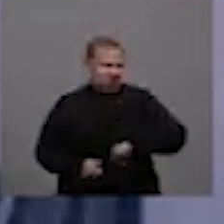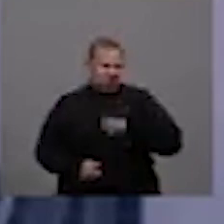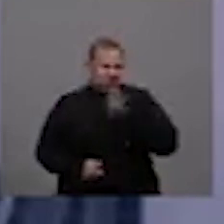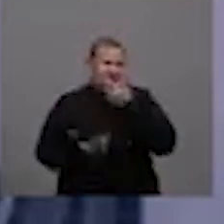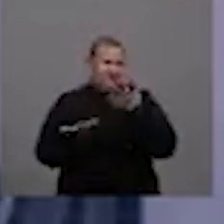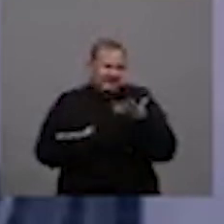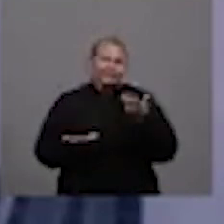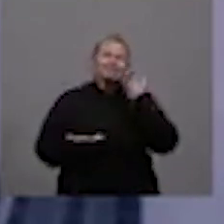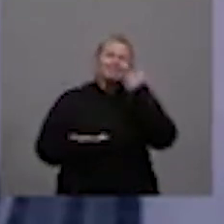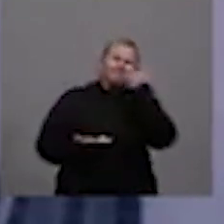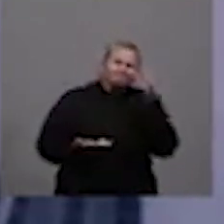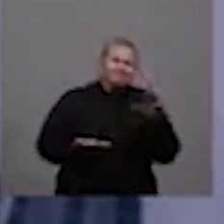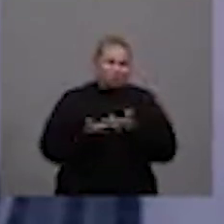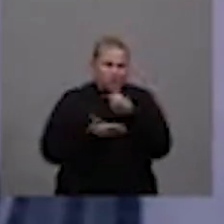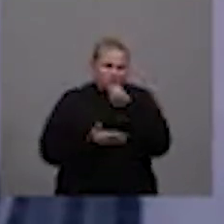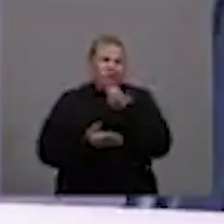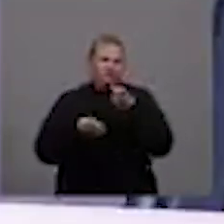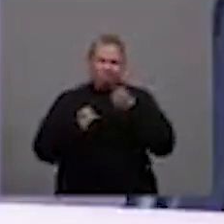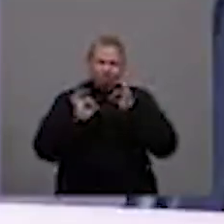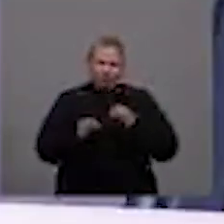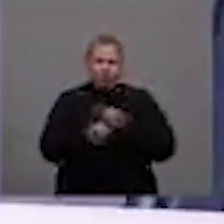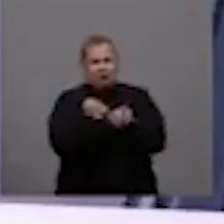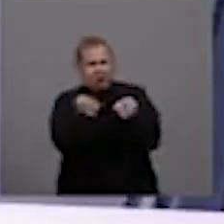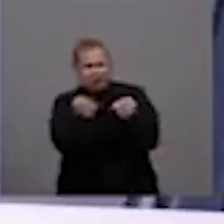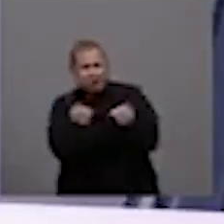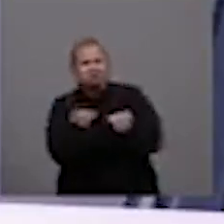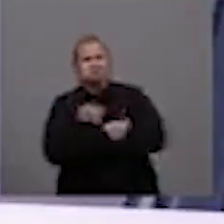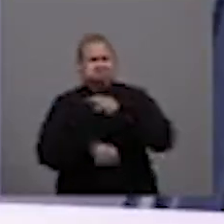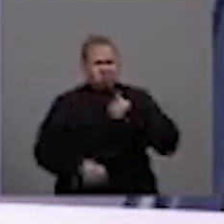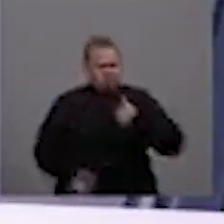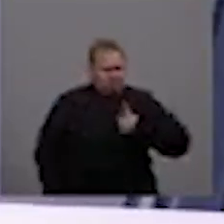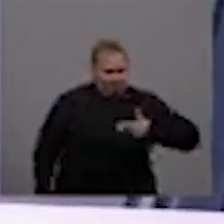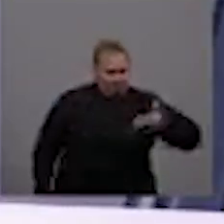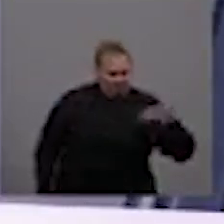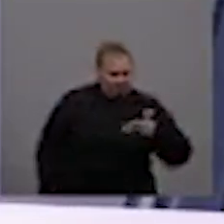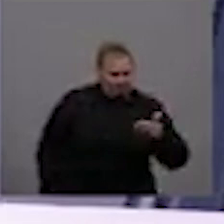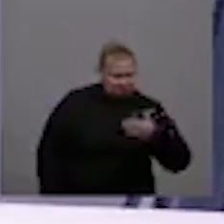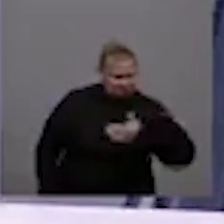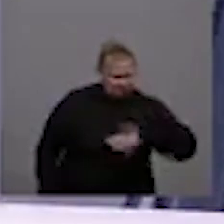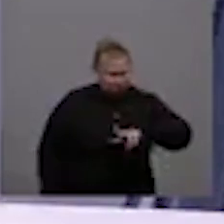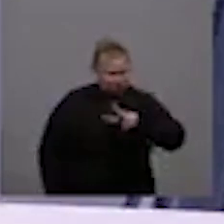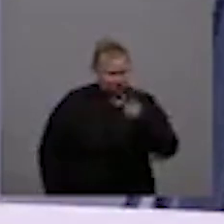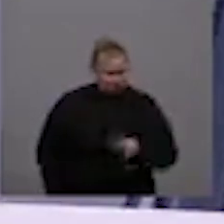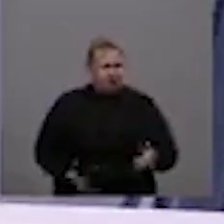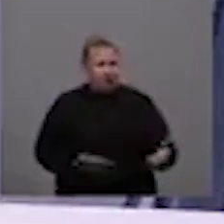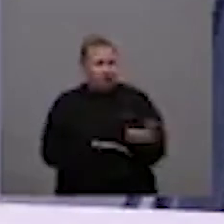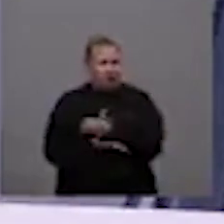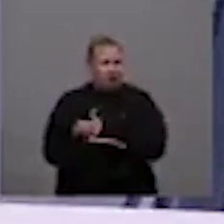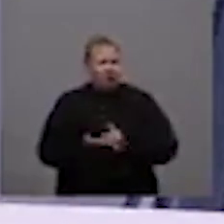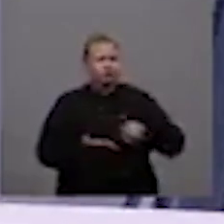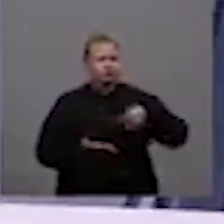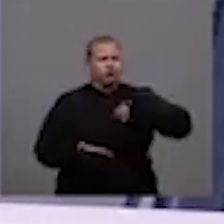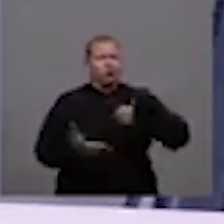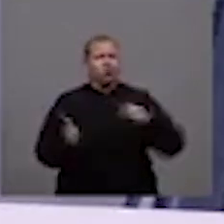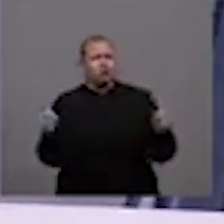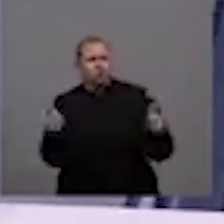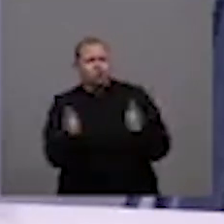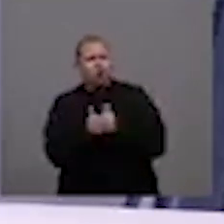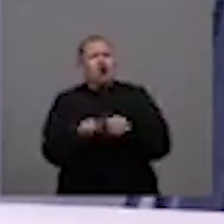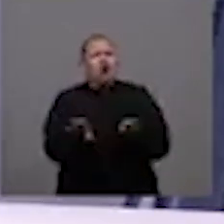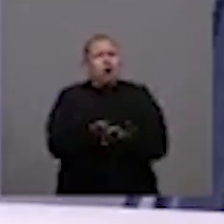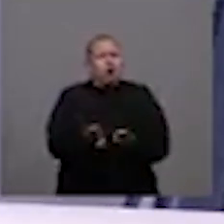y aseguró que durante su gobierno el respeto al ciclista y al peatón serán prioridad, además de que se enfocará en la movilidad no